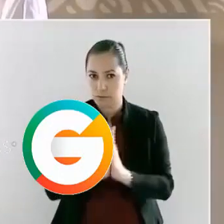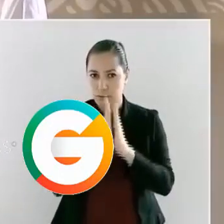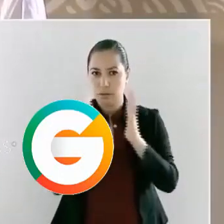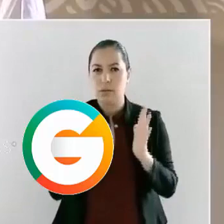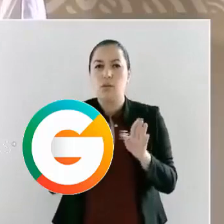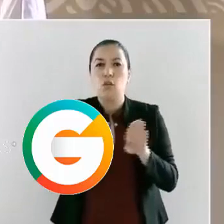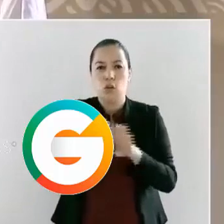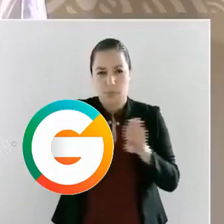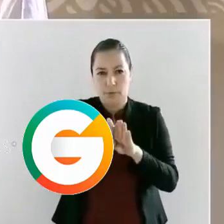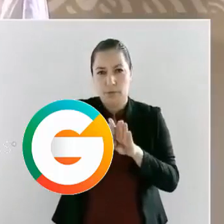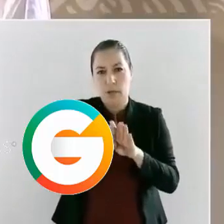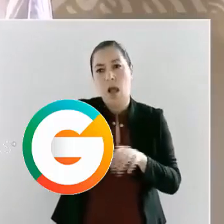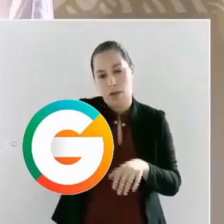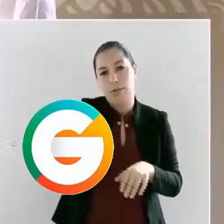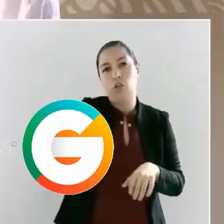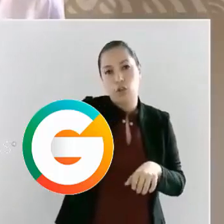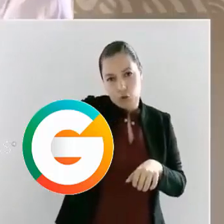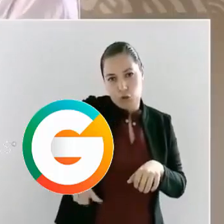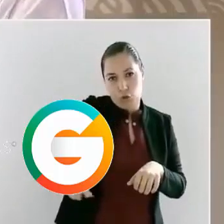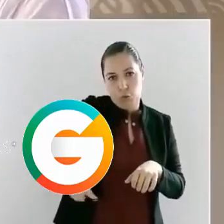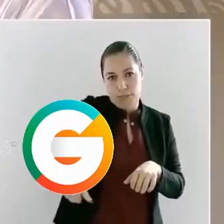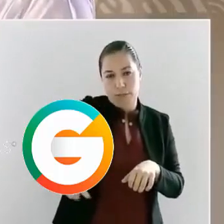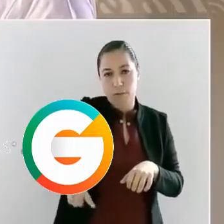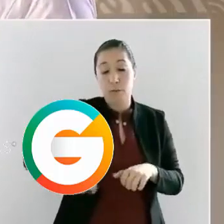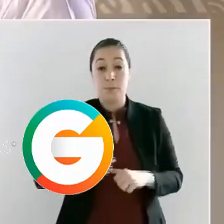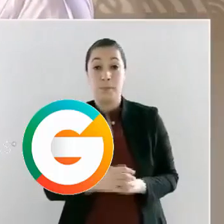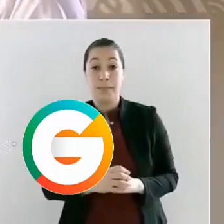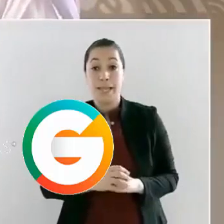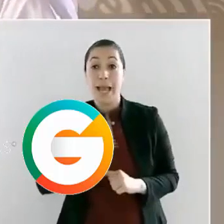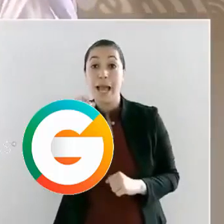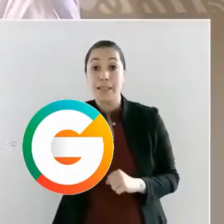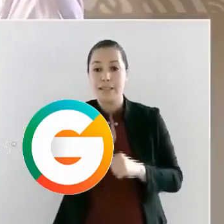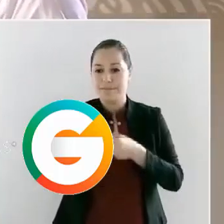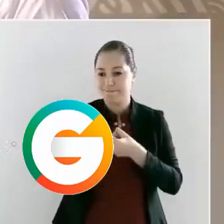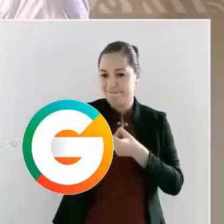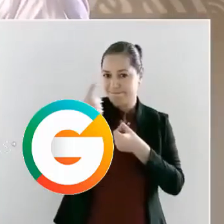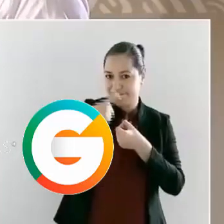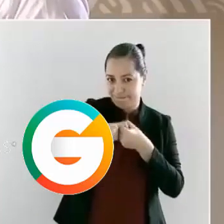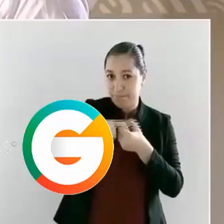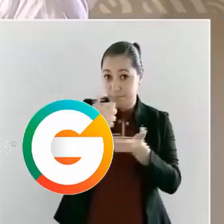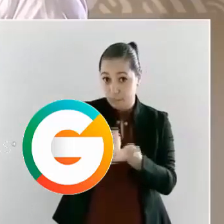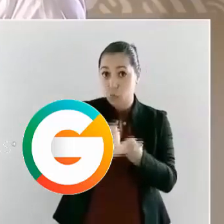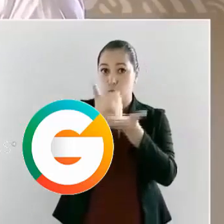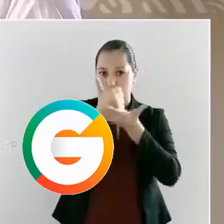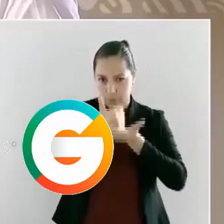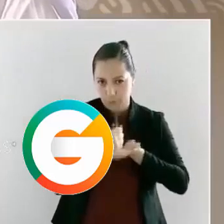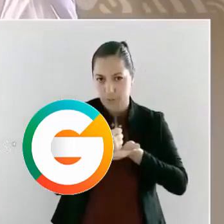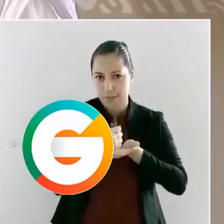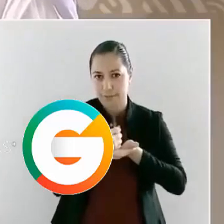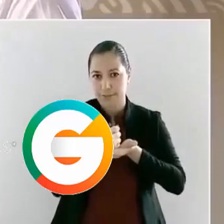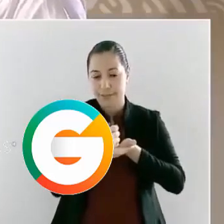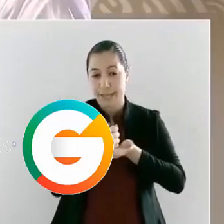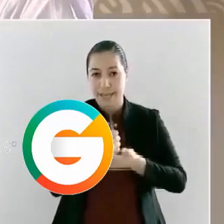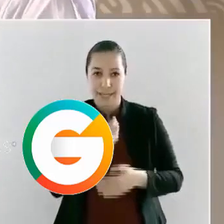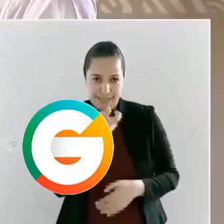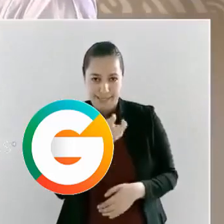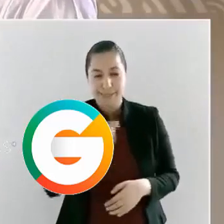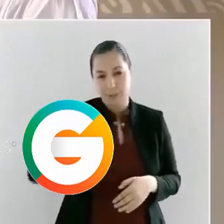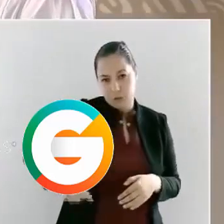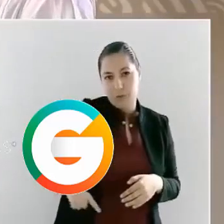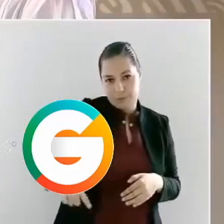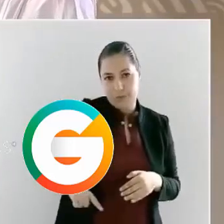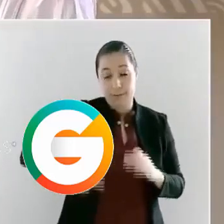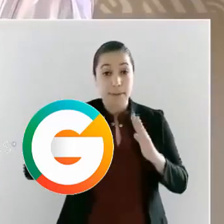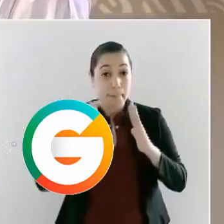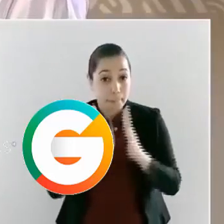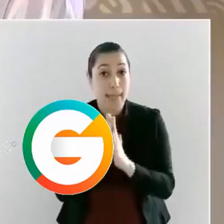el gobierno. Nos va a ayudar en el gobierno, va a